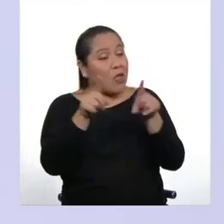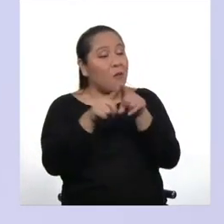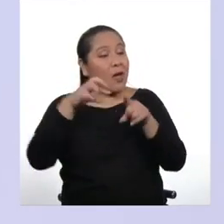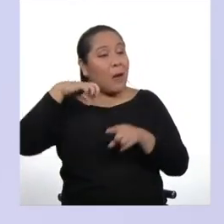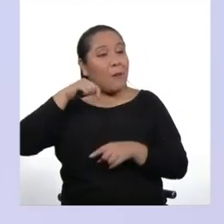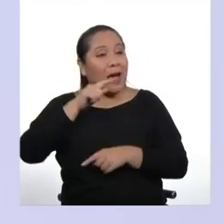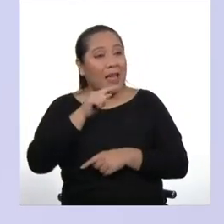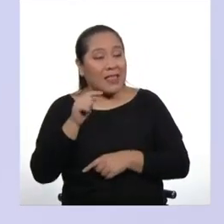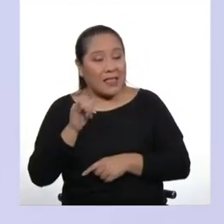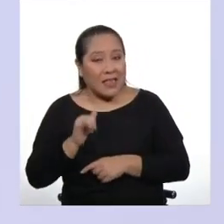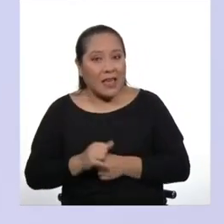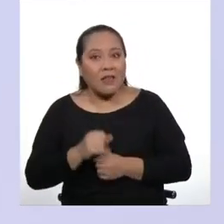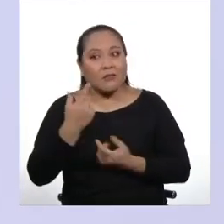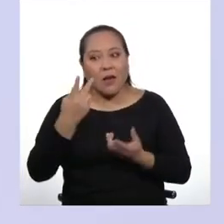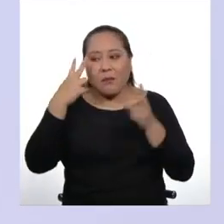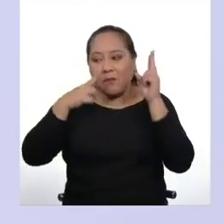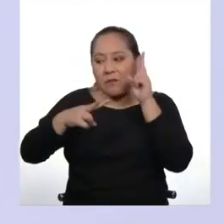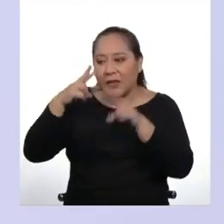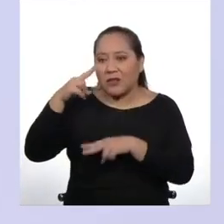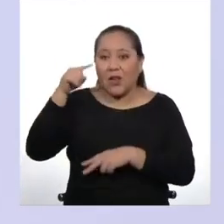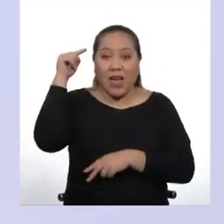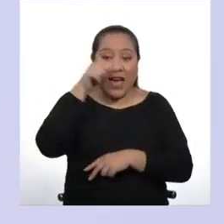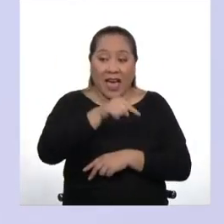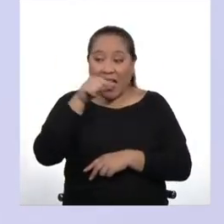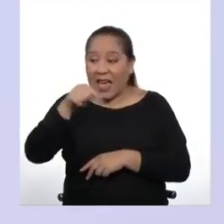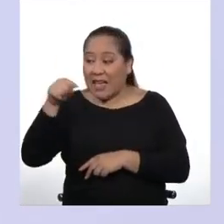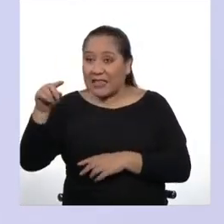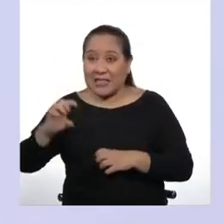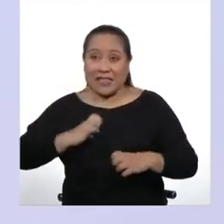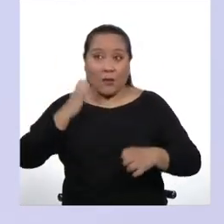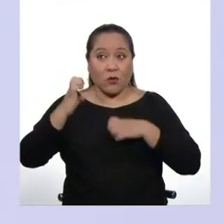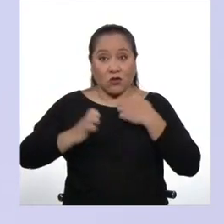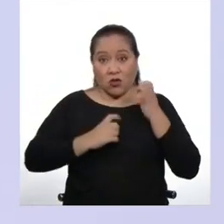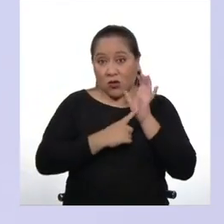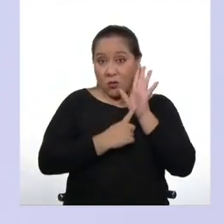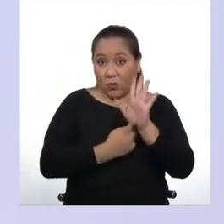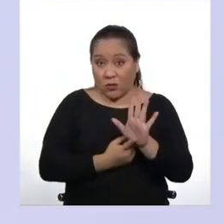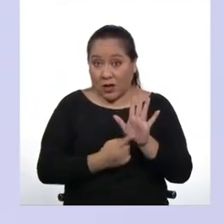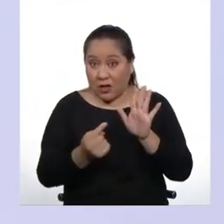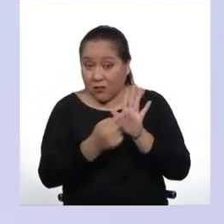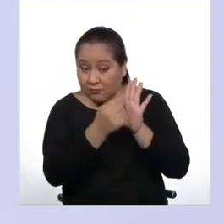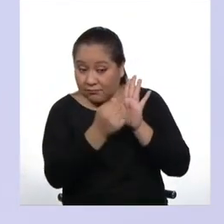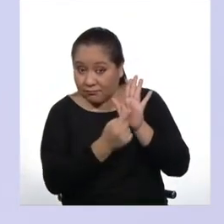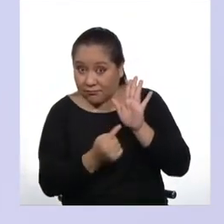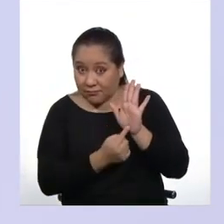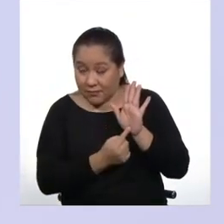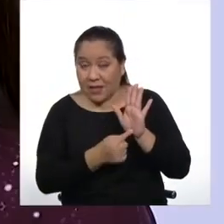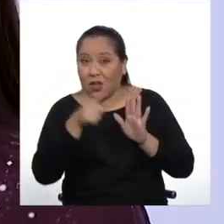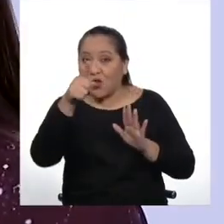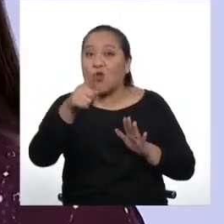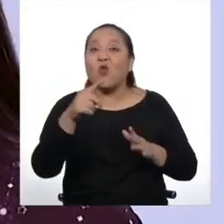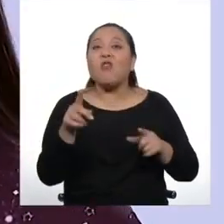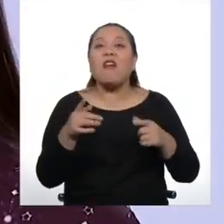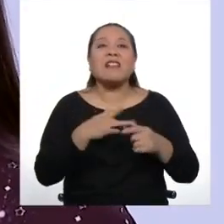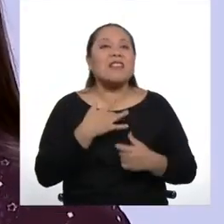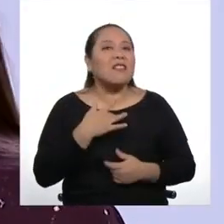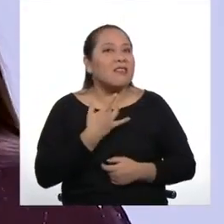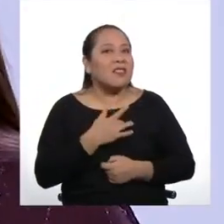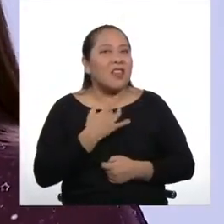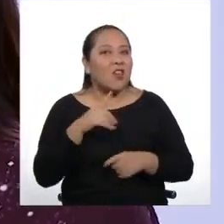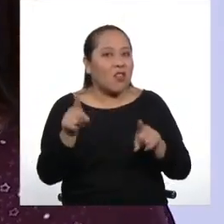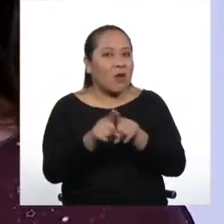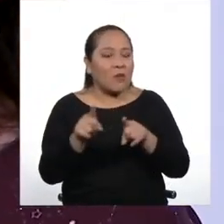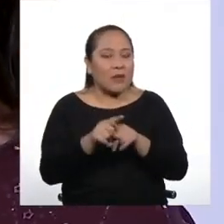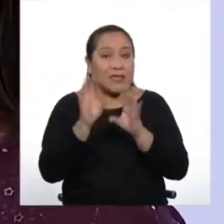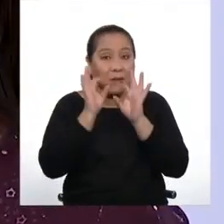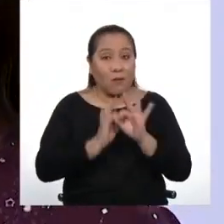han podido darse cuenta de que esas emociones que hemos mostrado las hemos sentido en algún momento. Y es importante